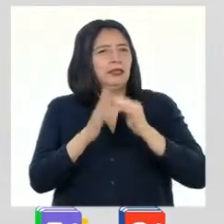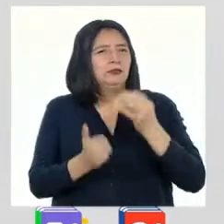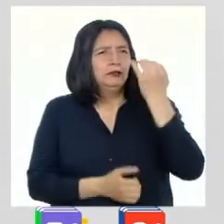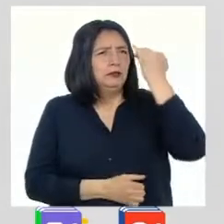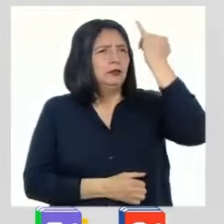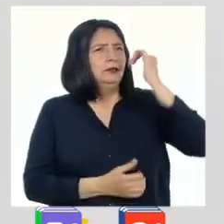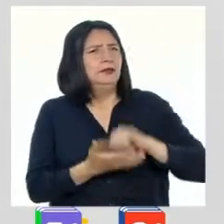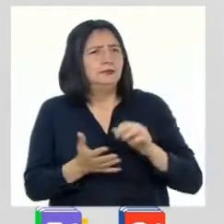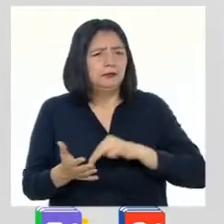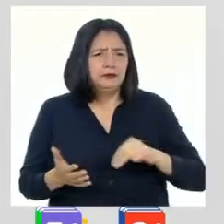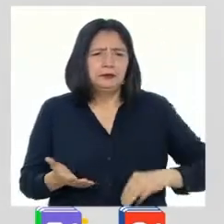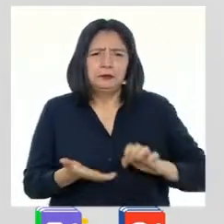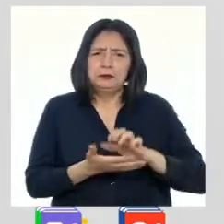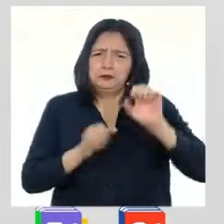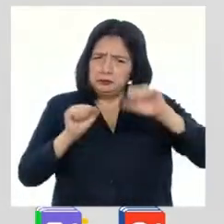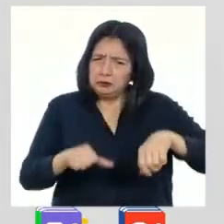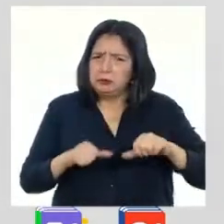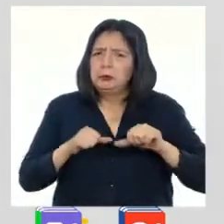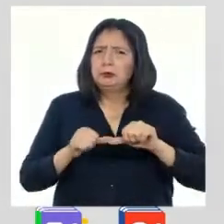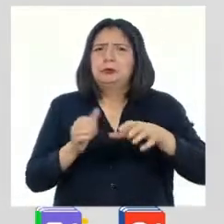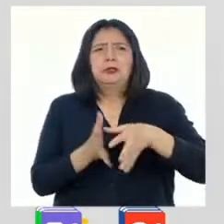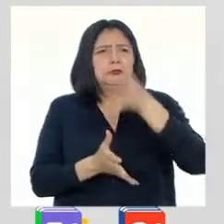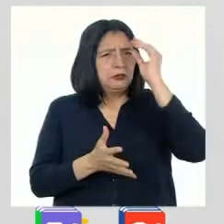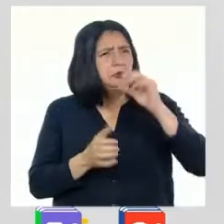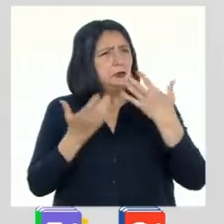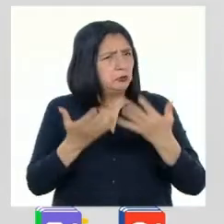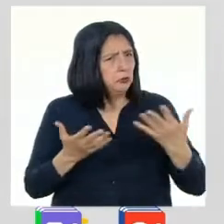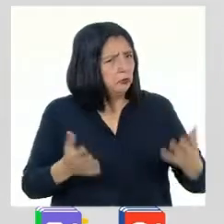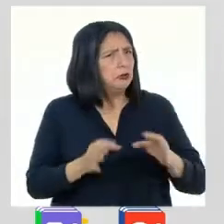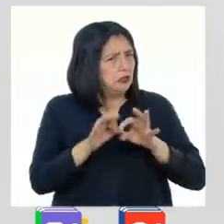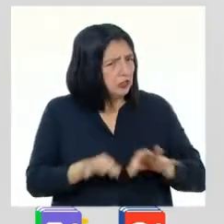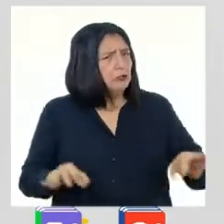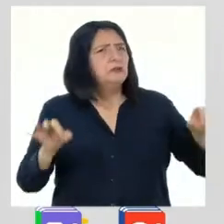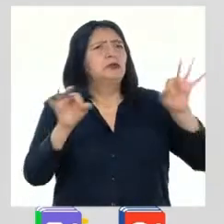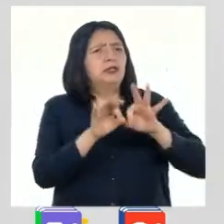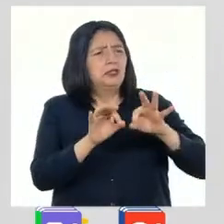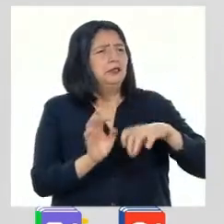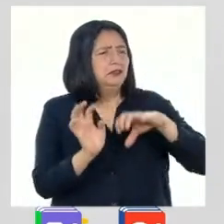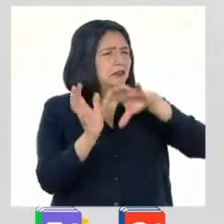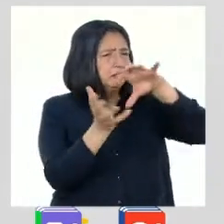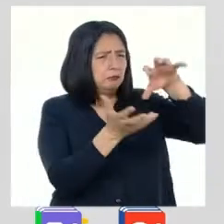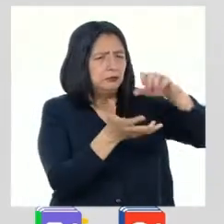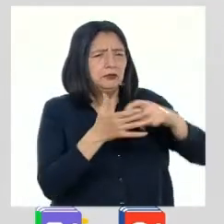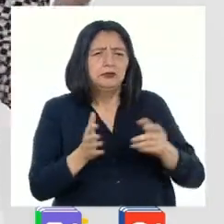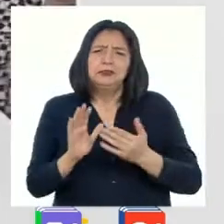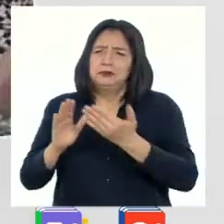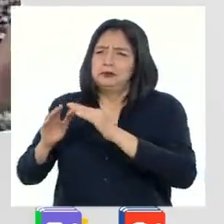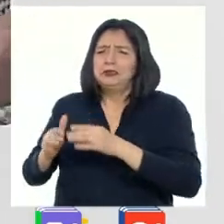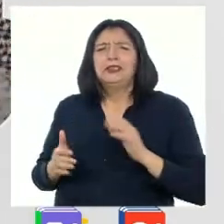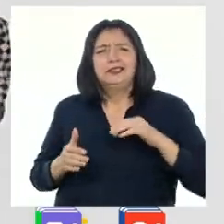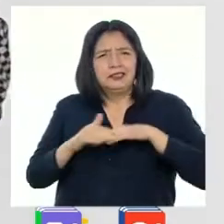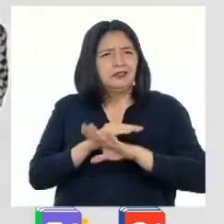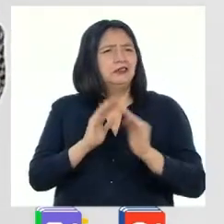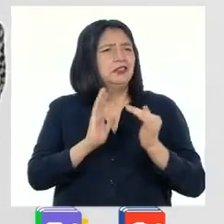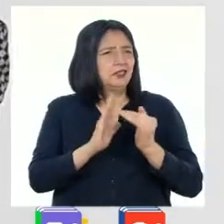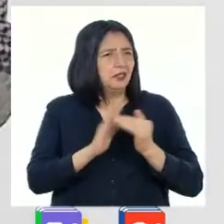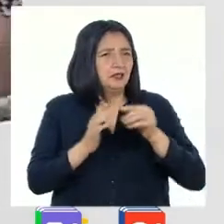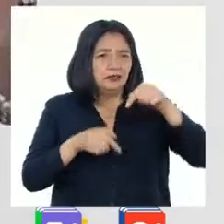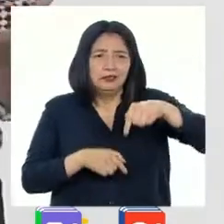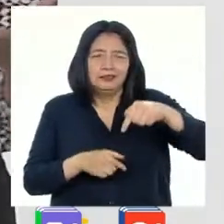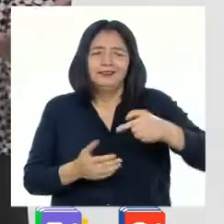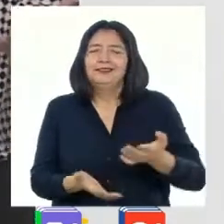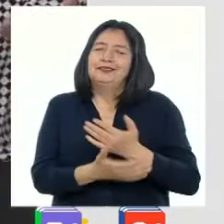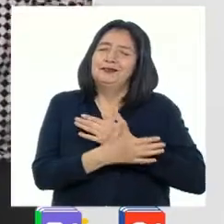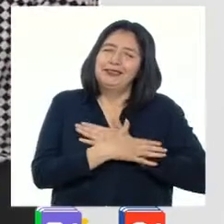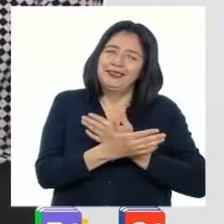del Ministerio de Educación para seguir aprendiendo cosas importantes del mundo y nuestra comunidad desde nuestros hogares. Este programa está dirigido a